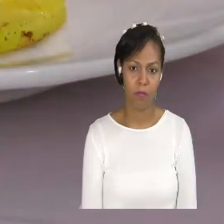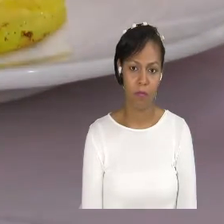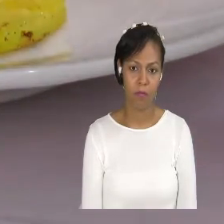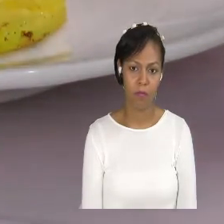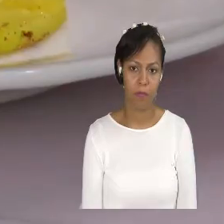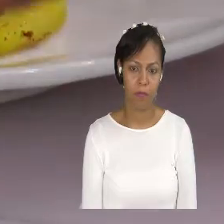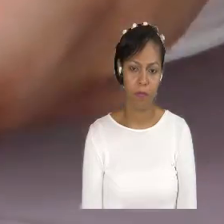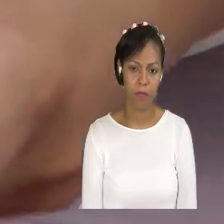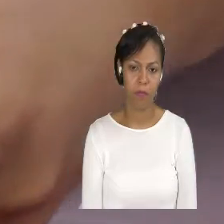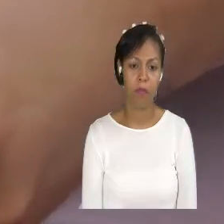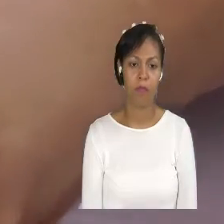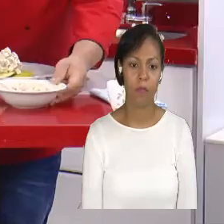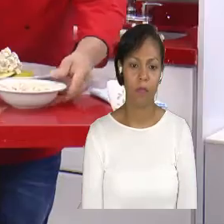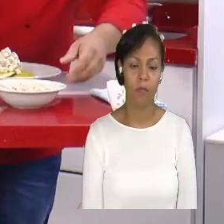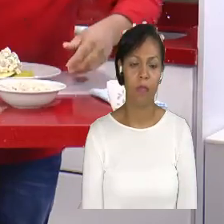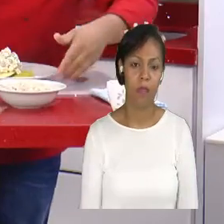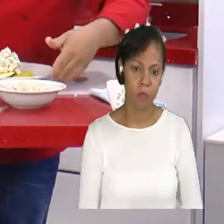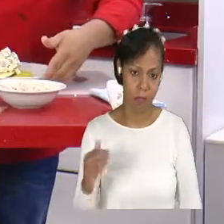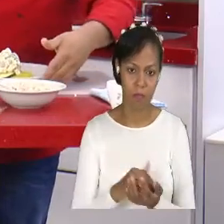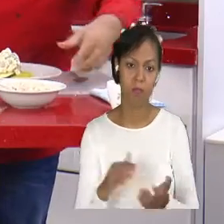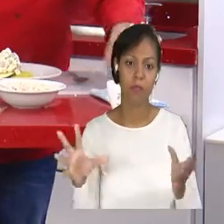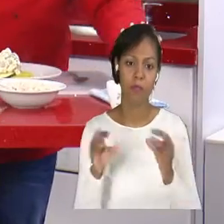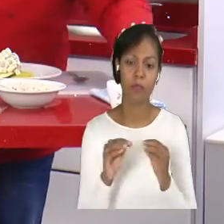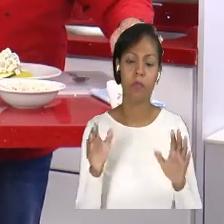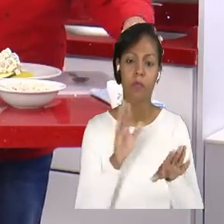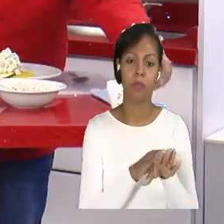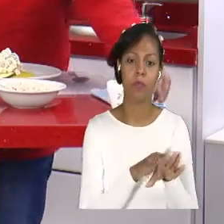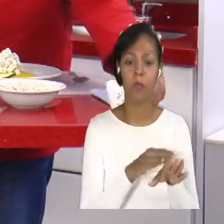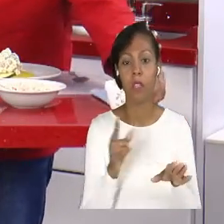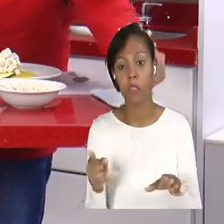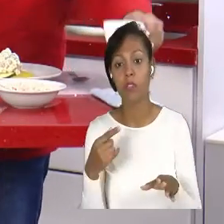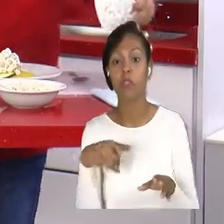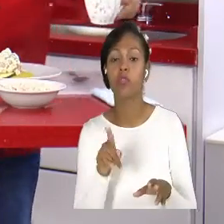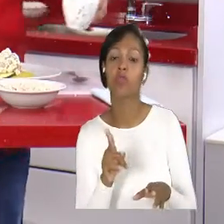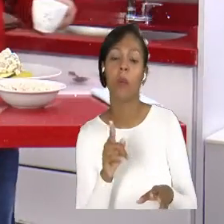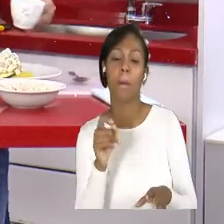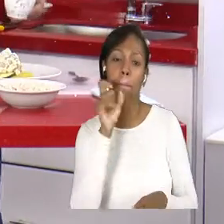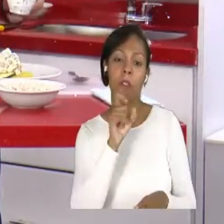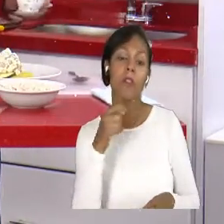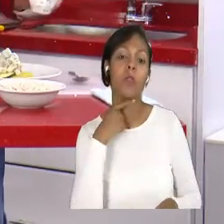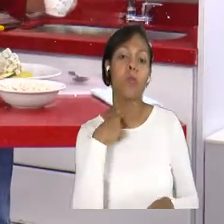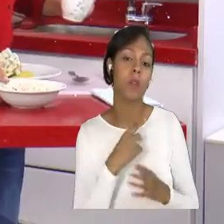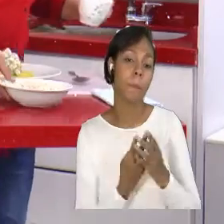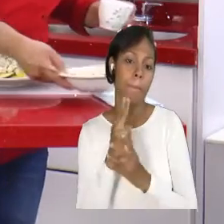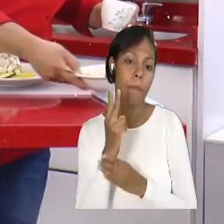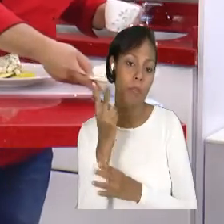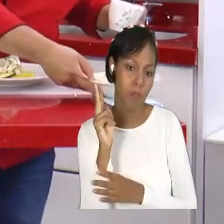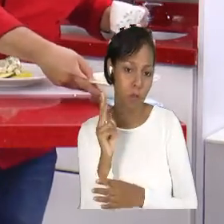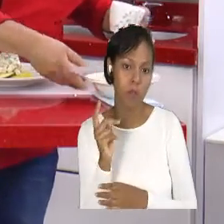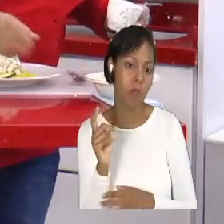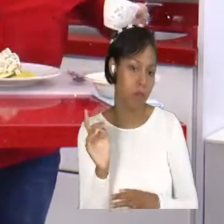Vuelvo y les digo a los televidentes, esto es un plato vegetariano. Ajá. Pero igual, mira, esta presentación,